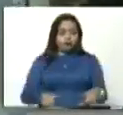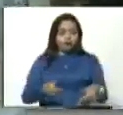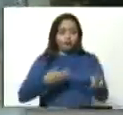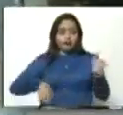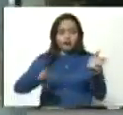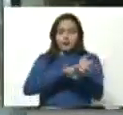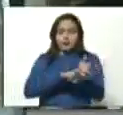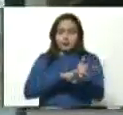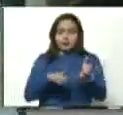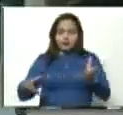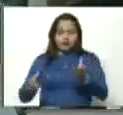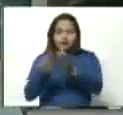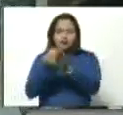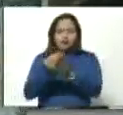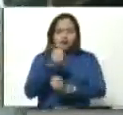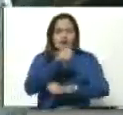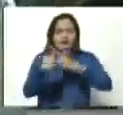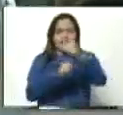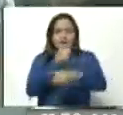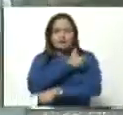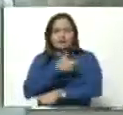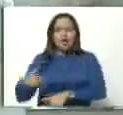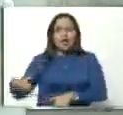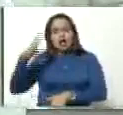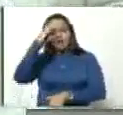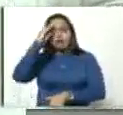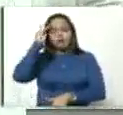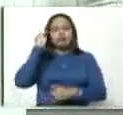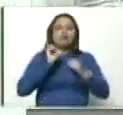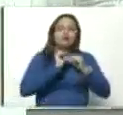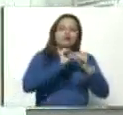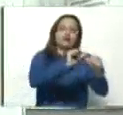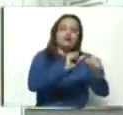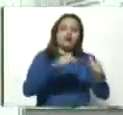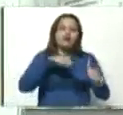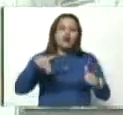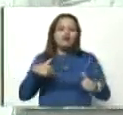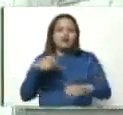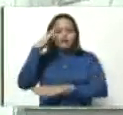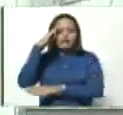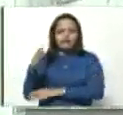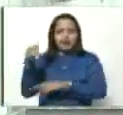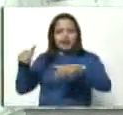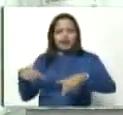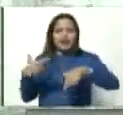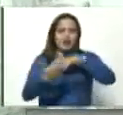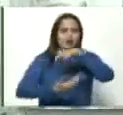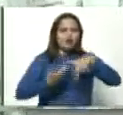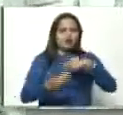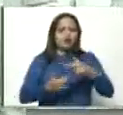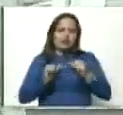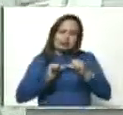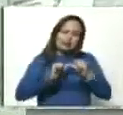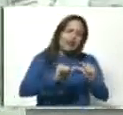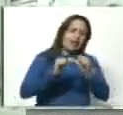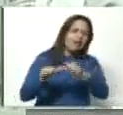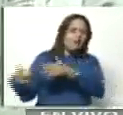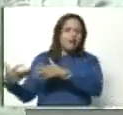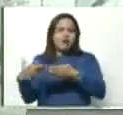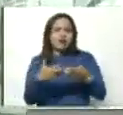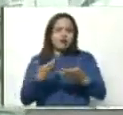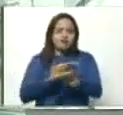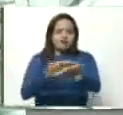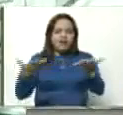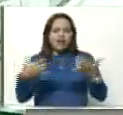igualmente a la vicepresidenta, estamos aquí, seguimos, somos un soldado más de esta revolución, seguimos en batalla, dándole